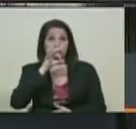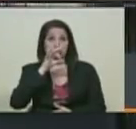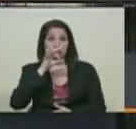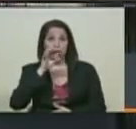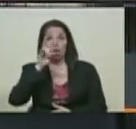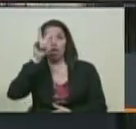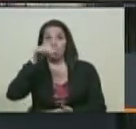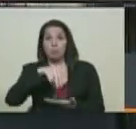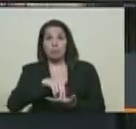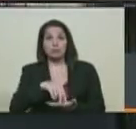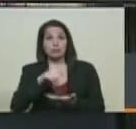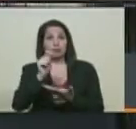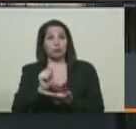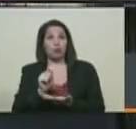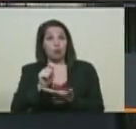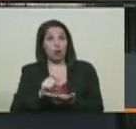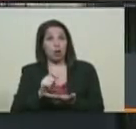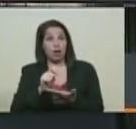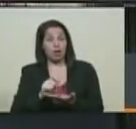2000 toneladas de pernil,